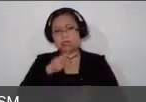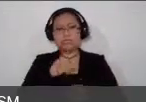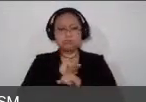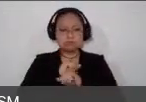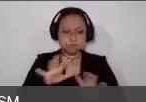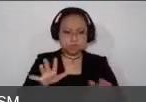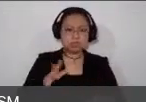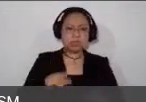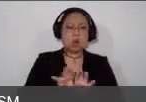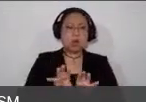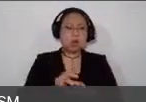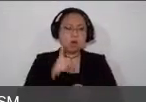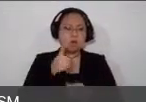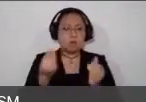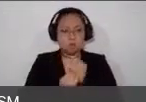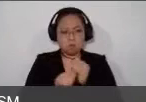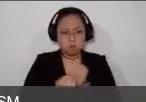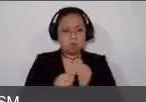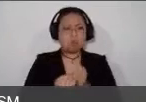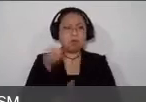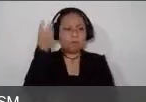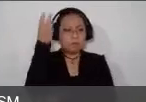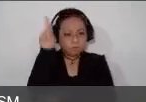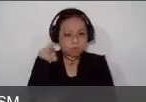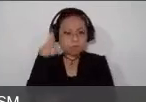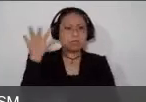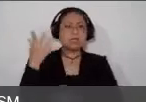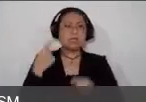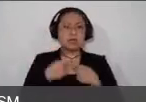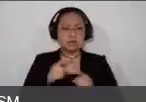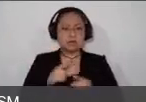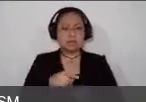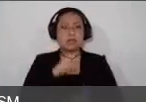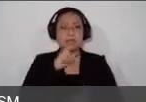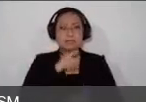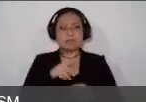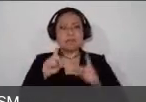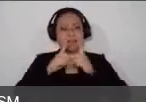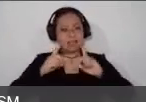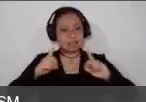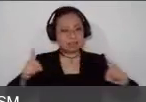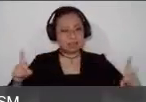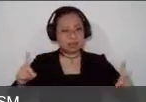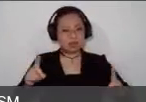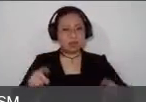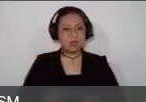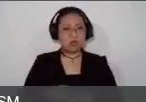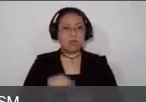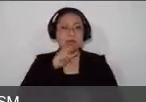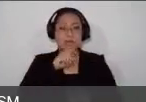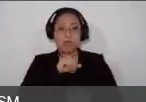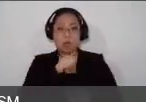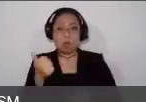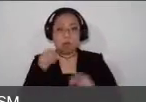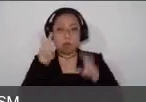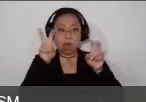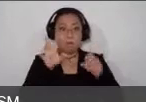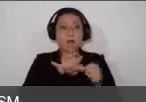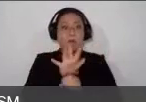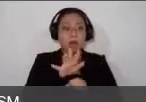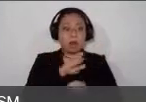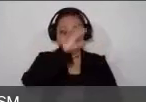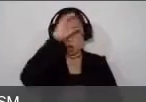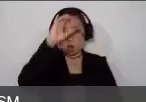objetivo de desarrollo sostenible y uno que vamos a hacer sobre la consciencia que será genial he dicho dos